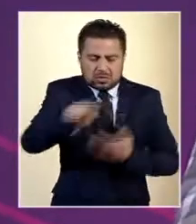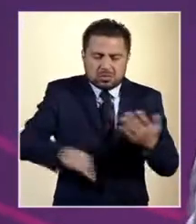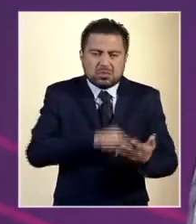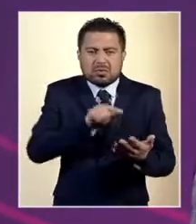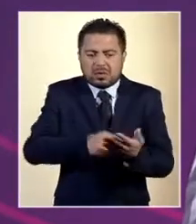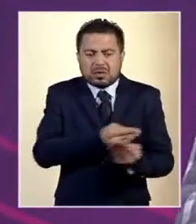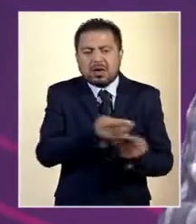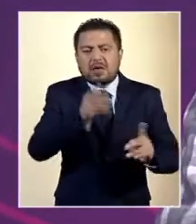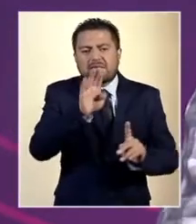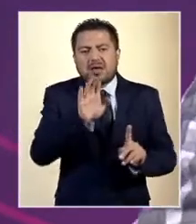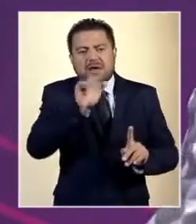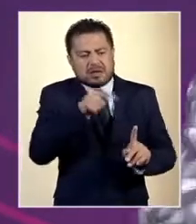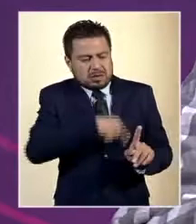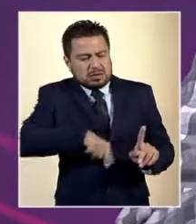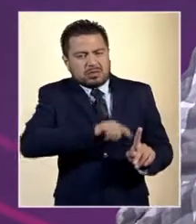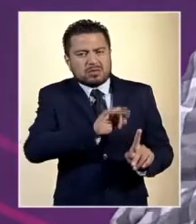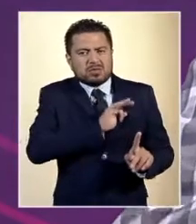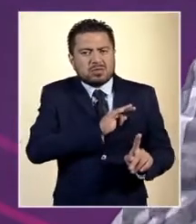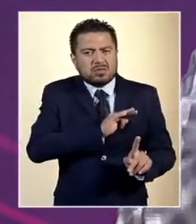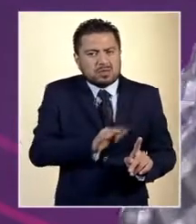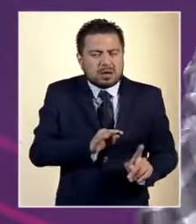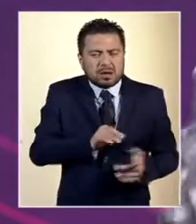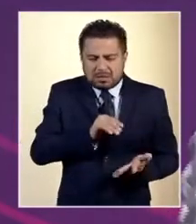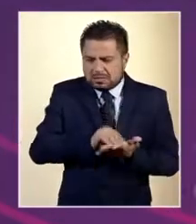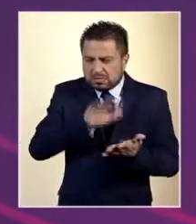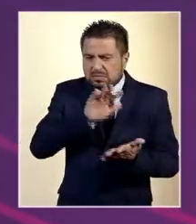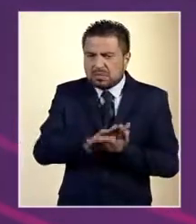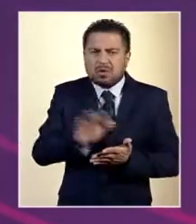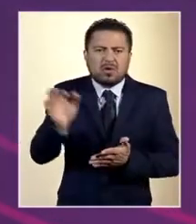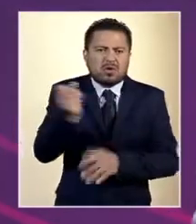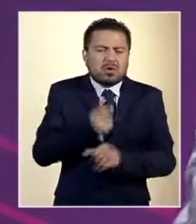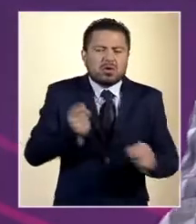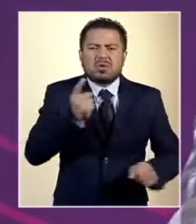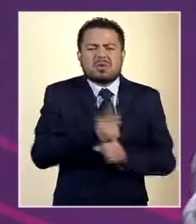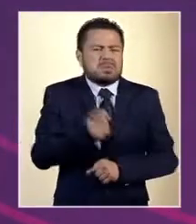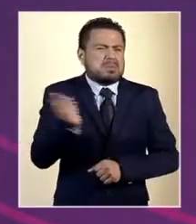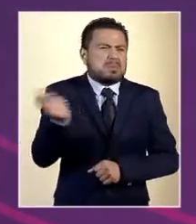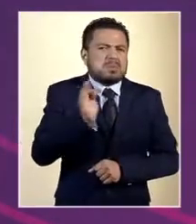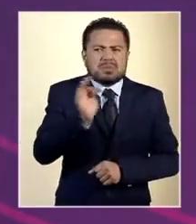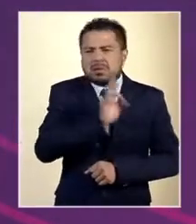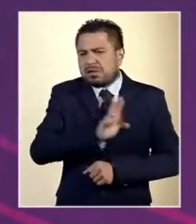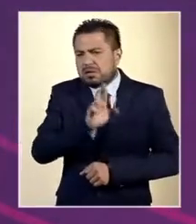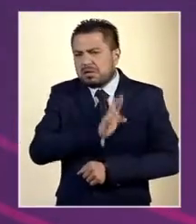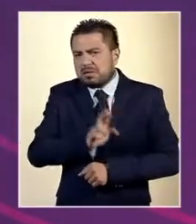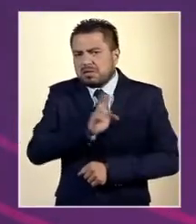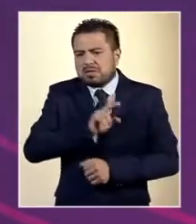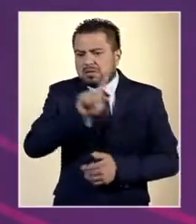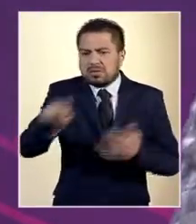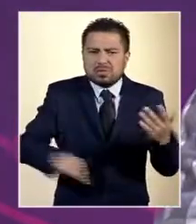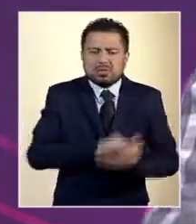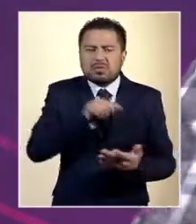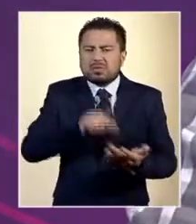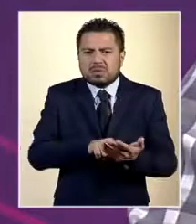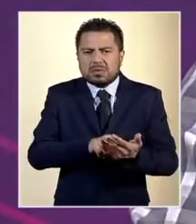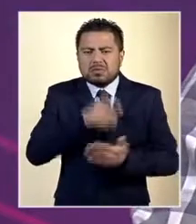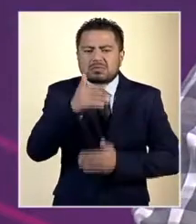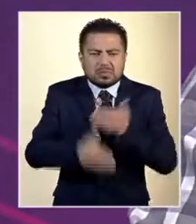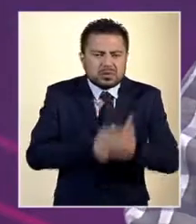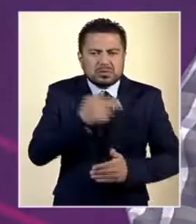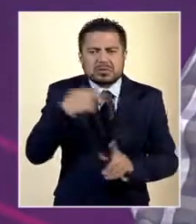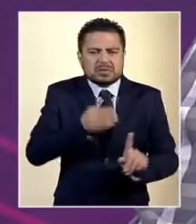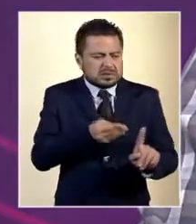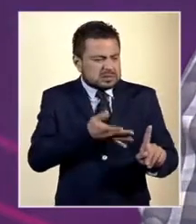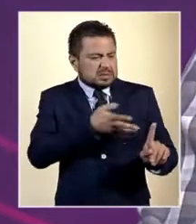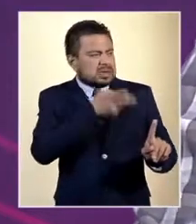darles una beca para que pudieran plantearse la posibilidad de rentar un espacio, ¿no? En un proceso que le